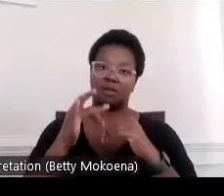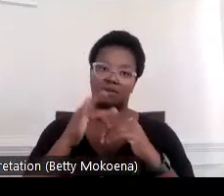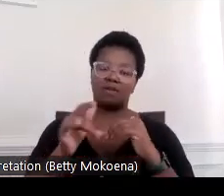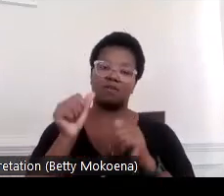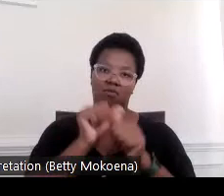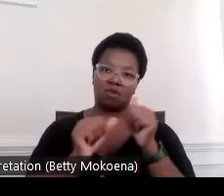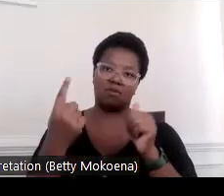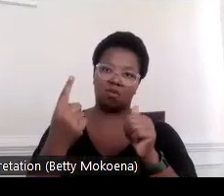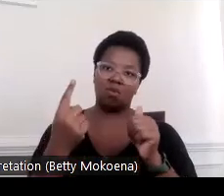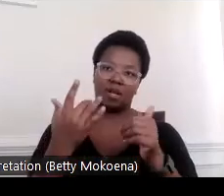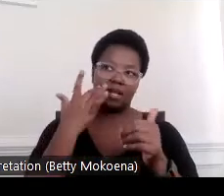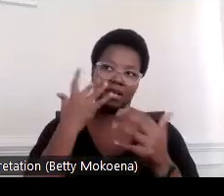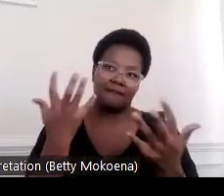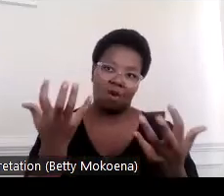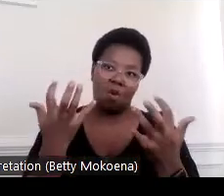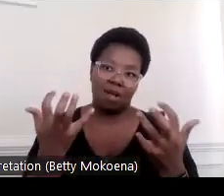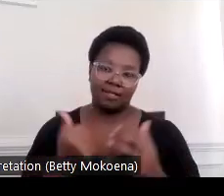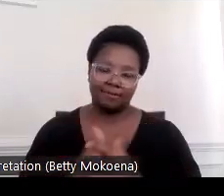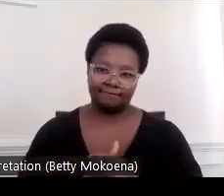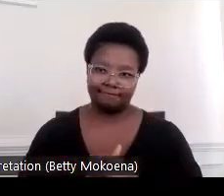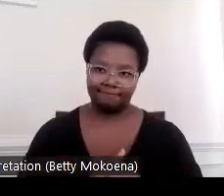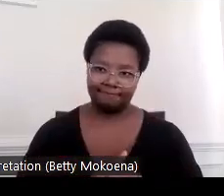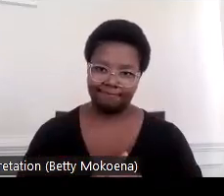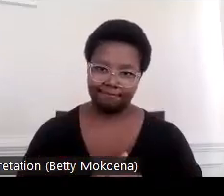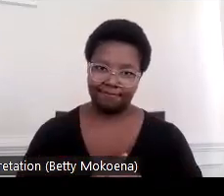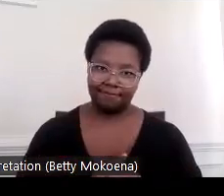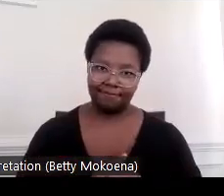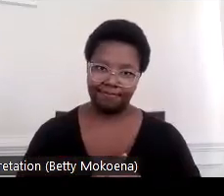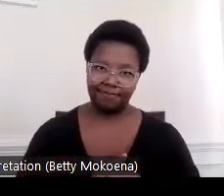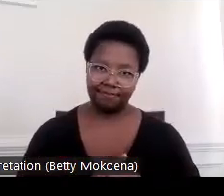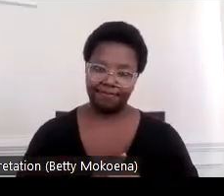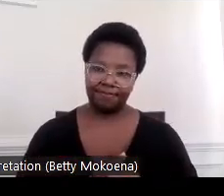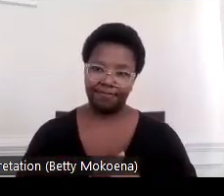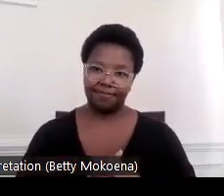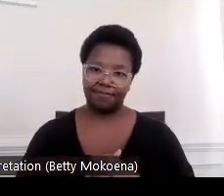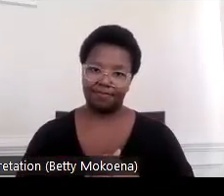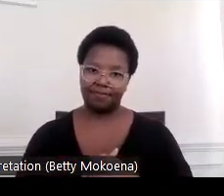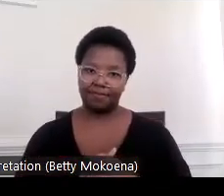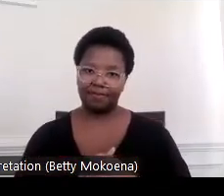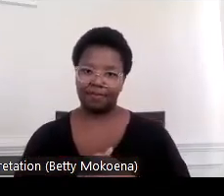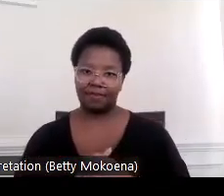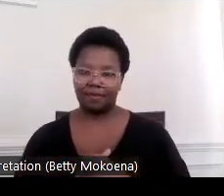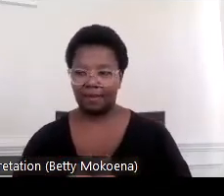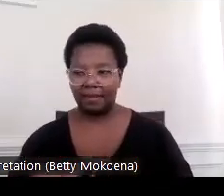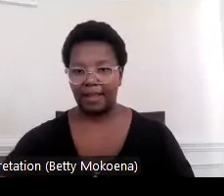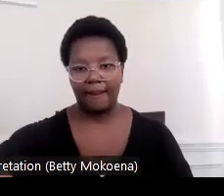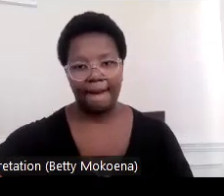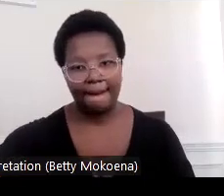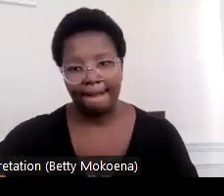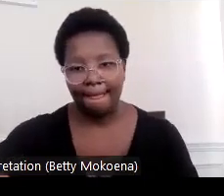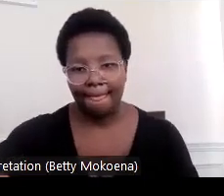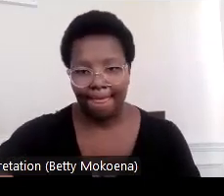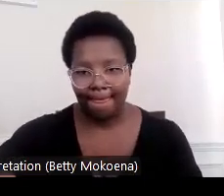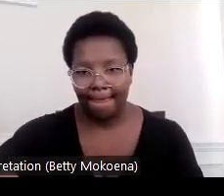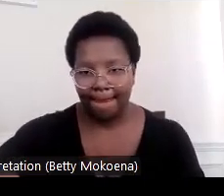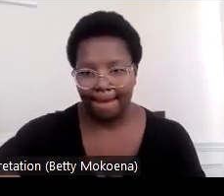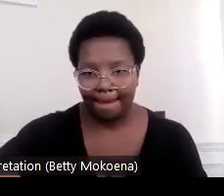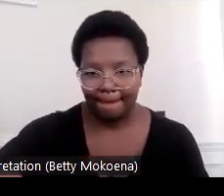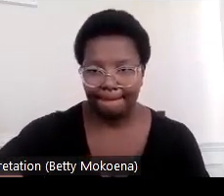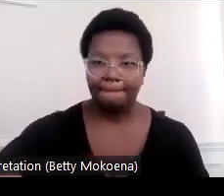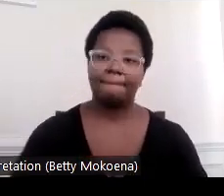y Debería ser Debería ser algo que bueno debería estar disponible esa opción